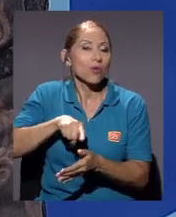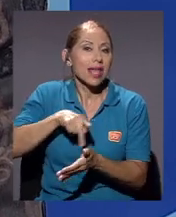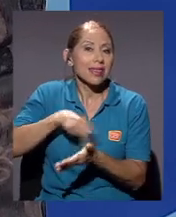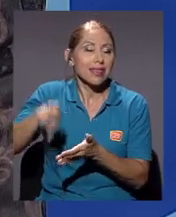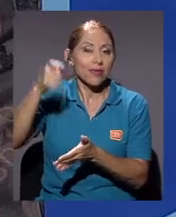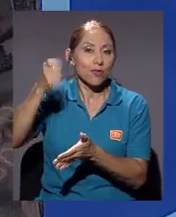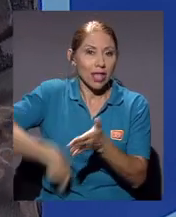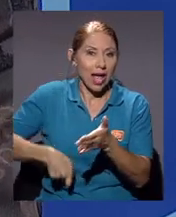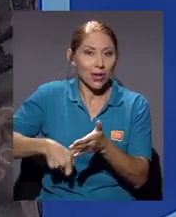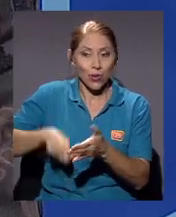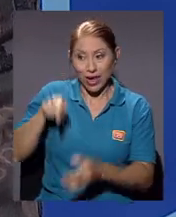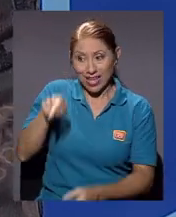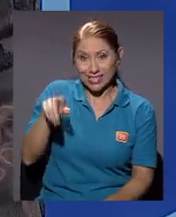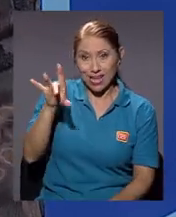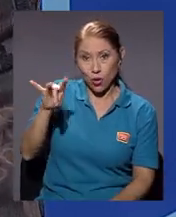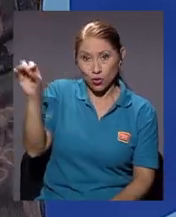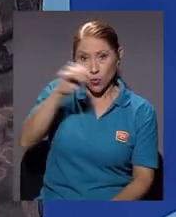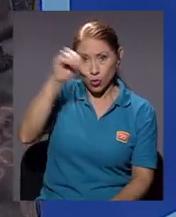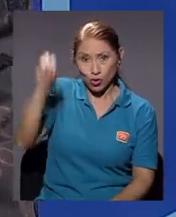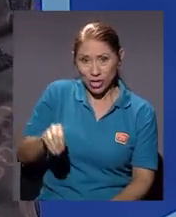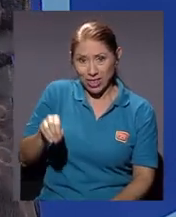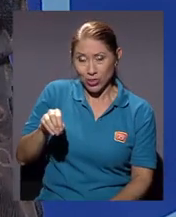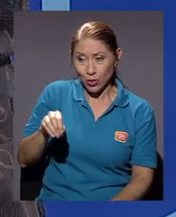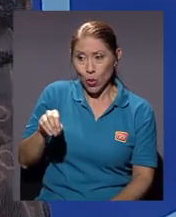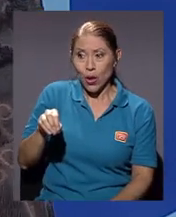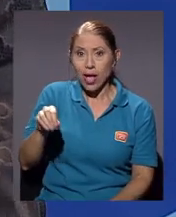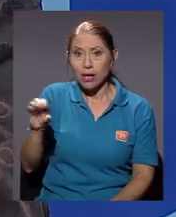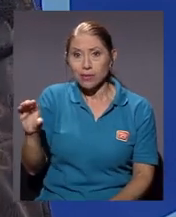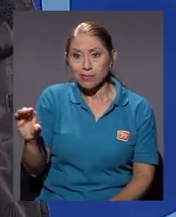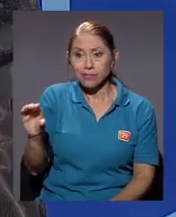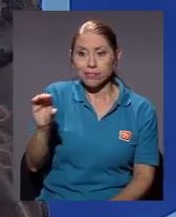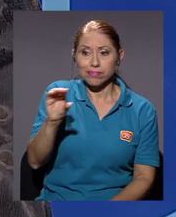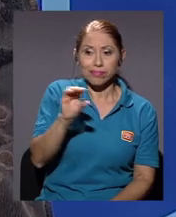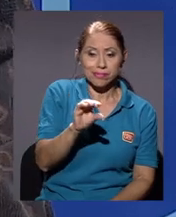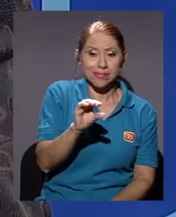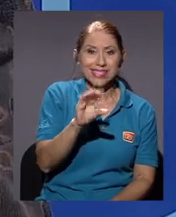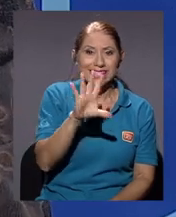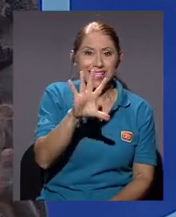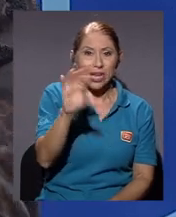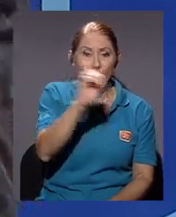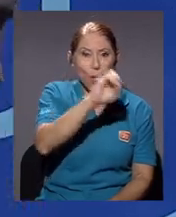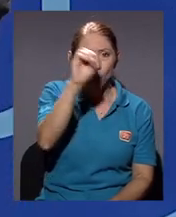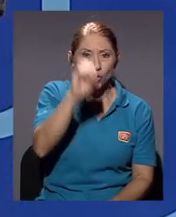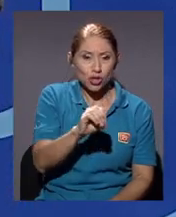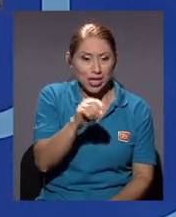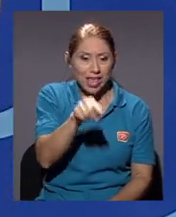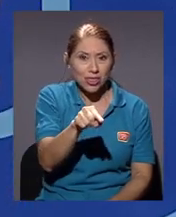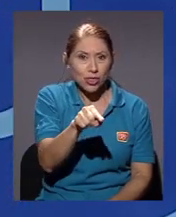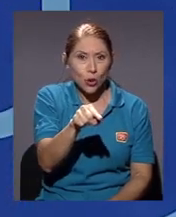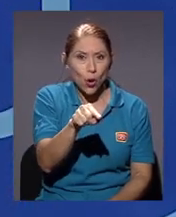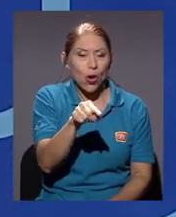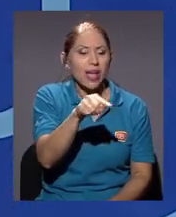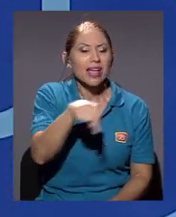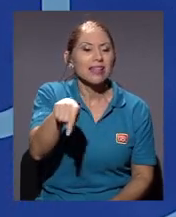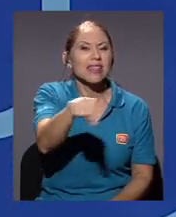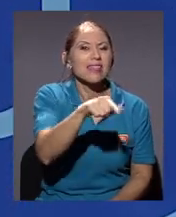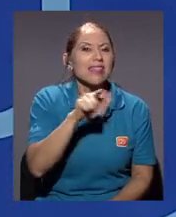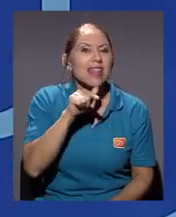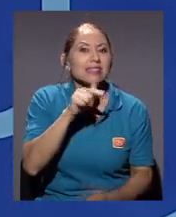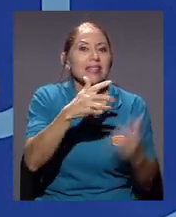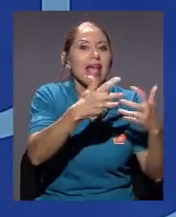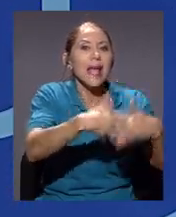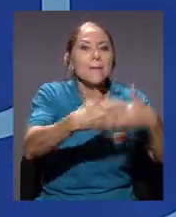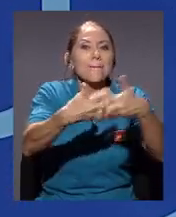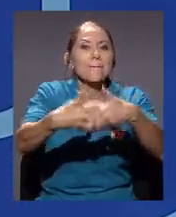ciento según los datos que yo consulté el 5 por ciento de ese fraude tributario lo que reúne es a las empresas